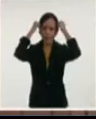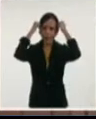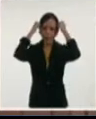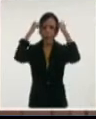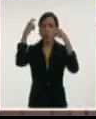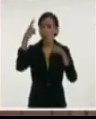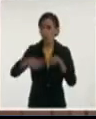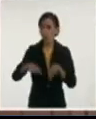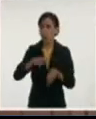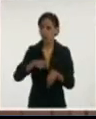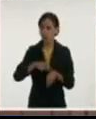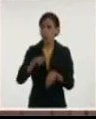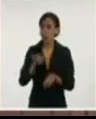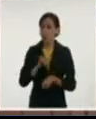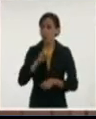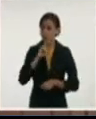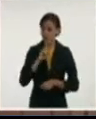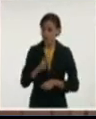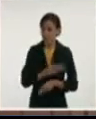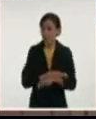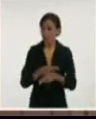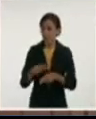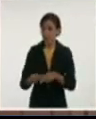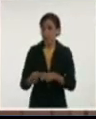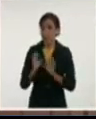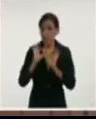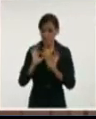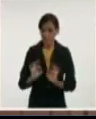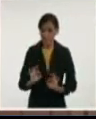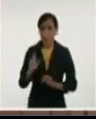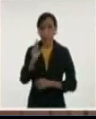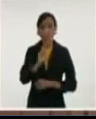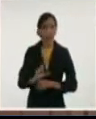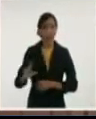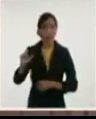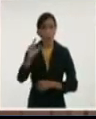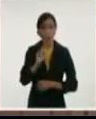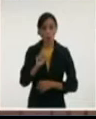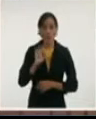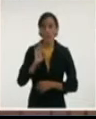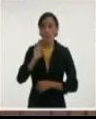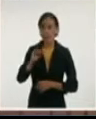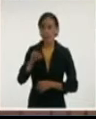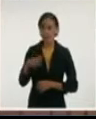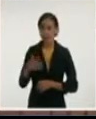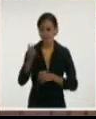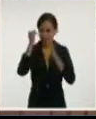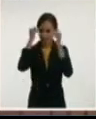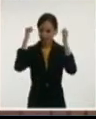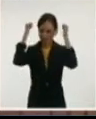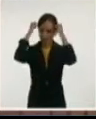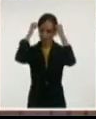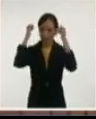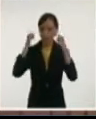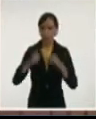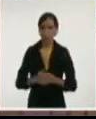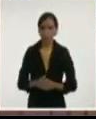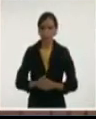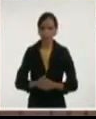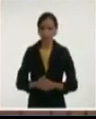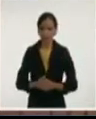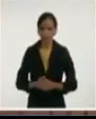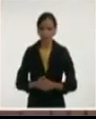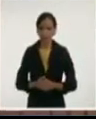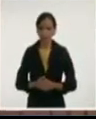de la historia, precisamente en Camagüey, precisó: hombres, habrá